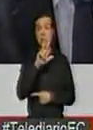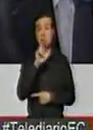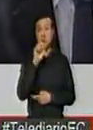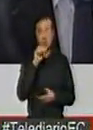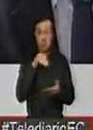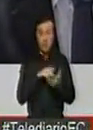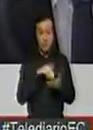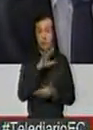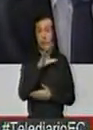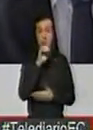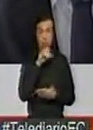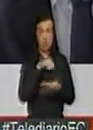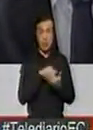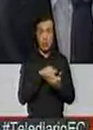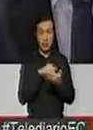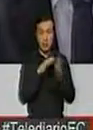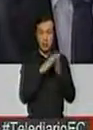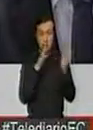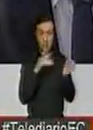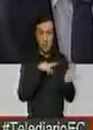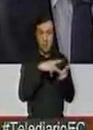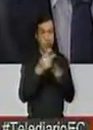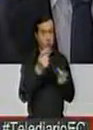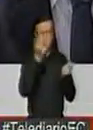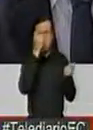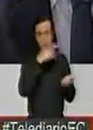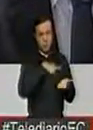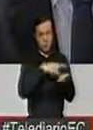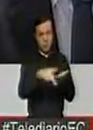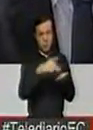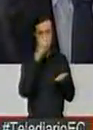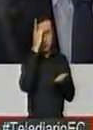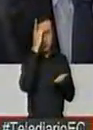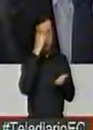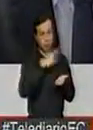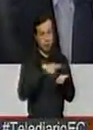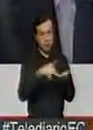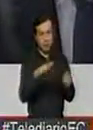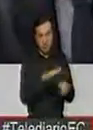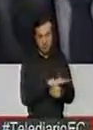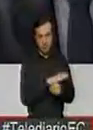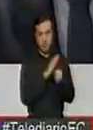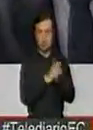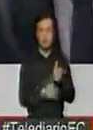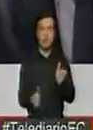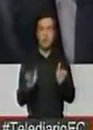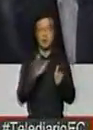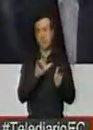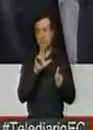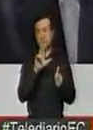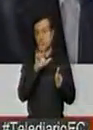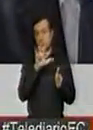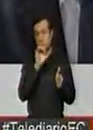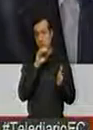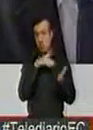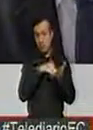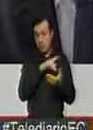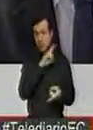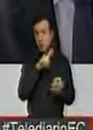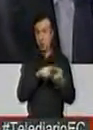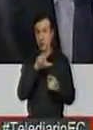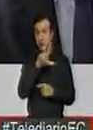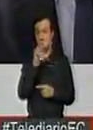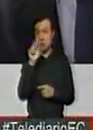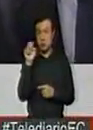50 mil habitantes, se hará el pago de manera inmediata de lo adeudado. Para los medianos, entre 50 mil y 300